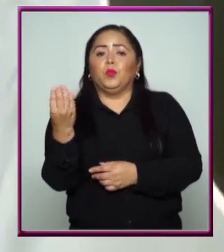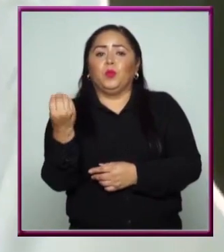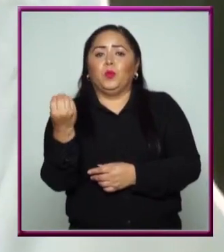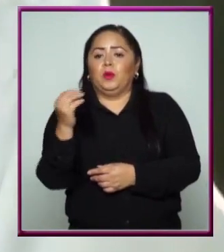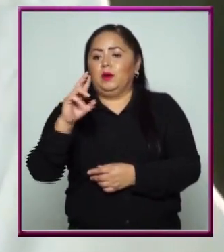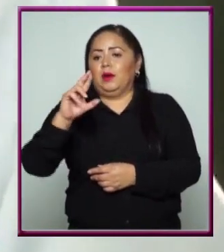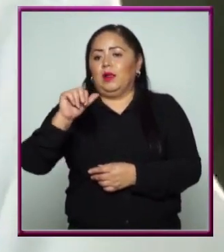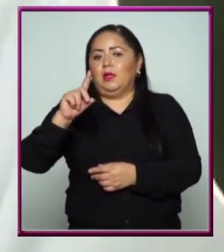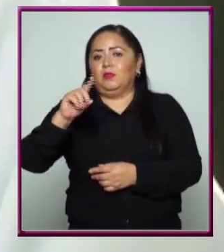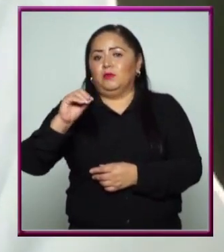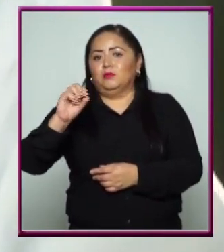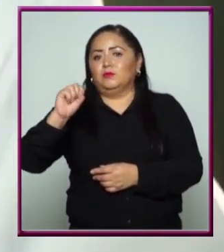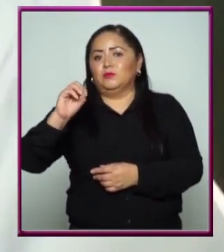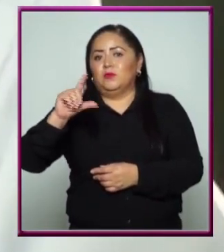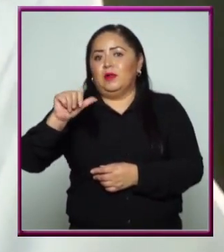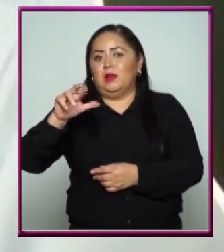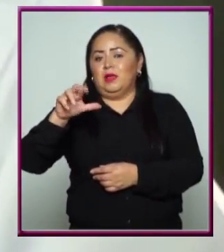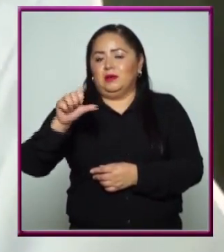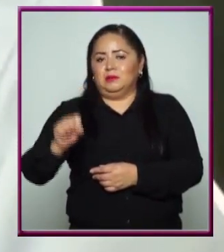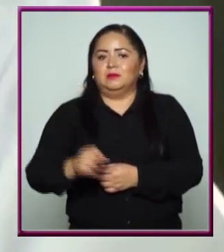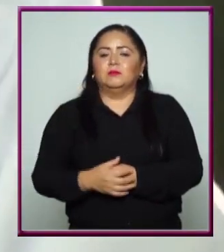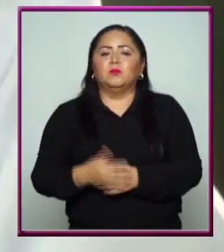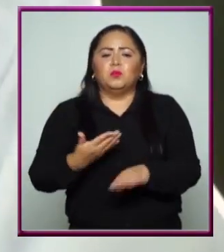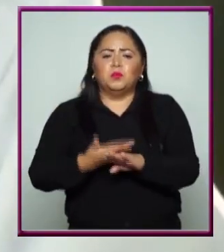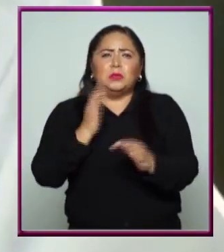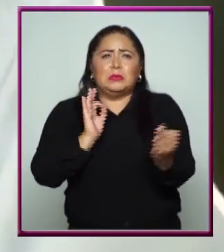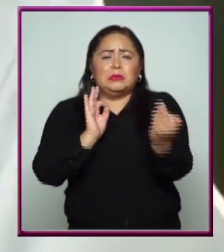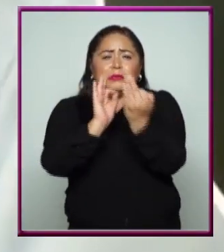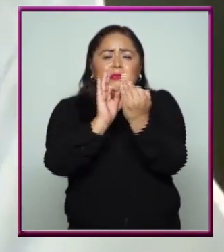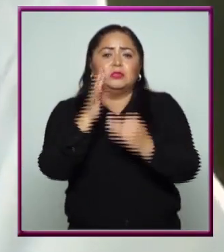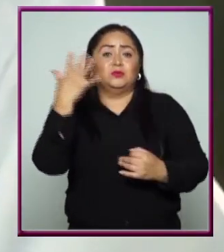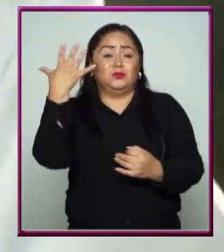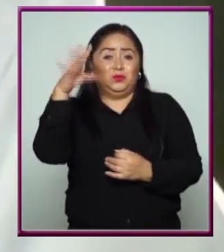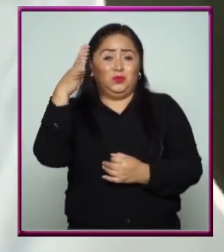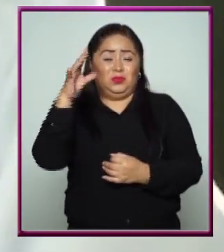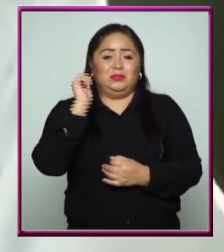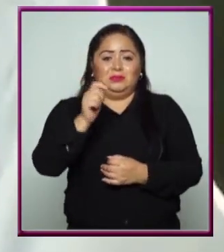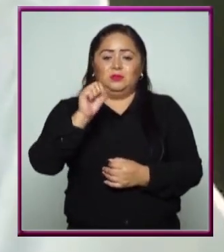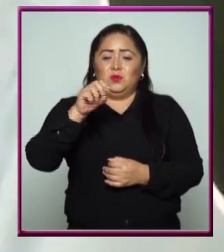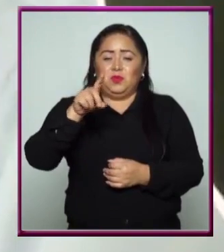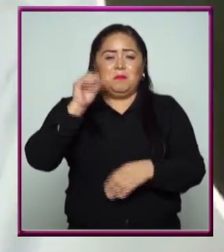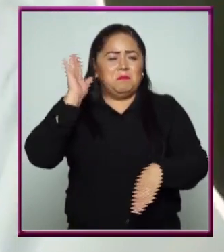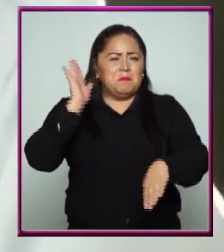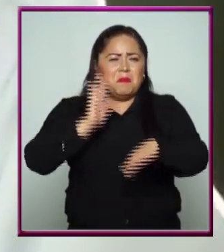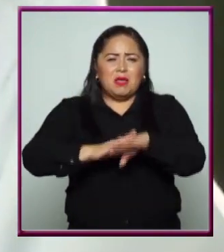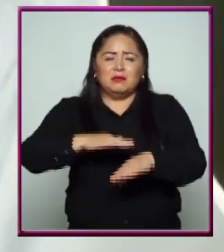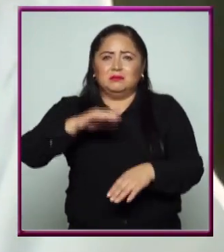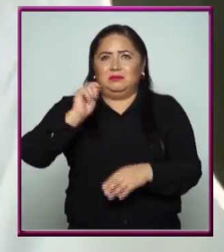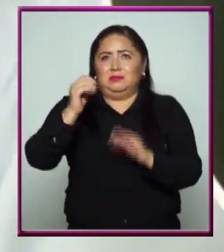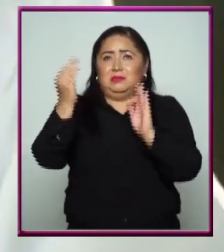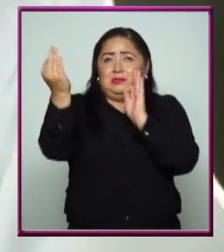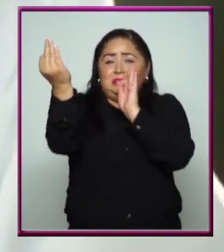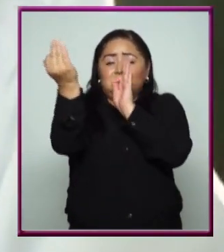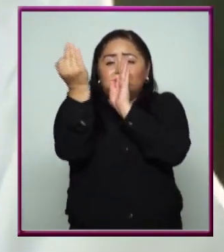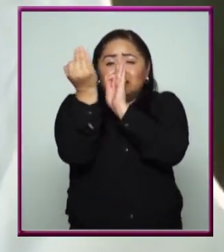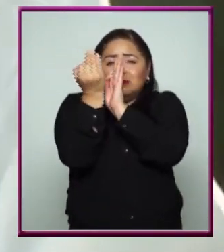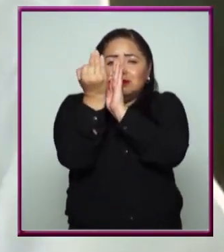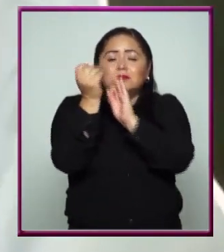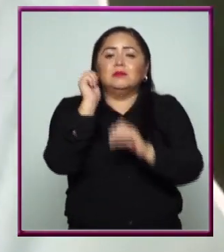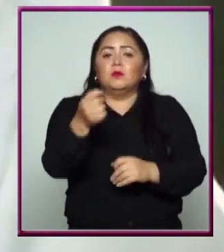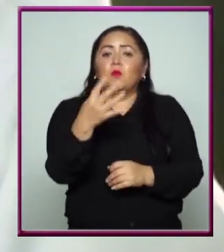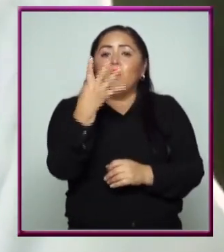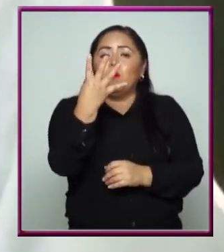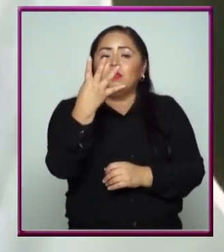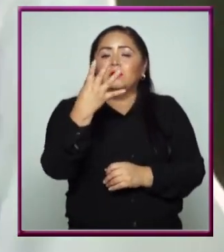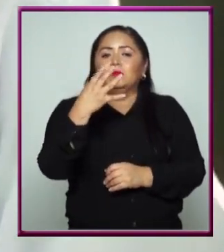8.9 radios solares, muy cerca del Sol. Es la sonda que más se ha acercado. Son